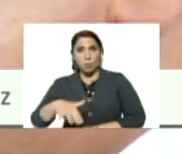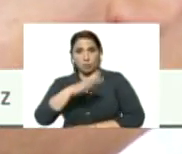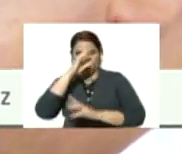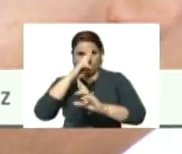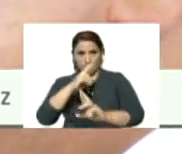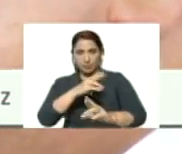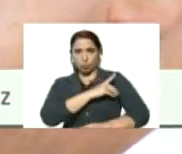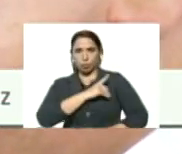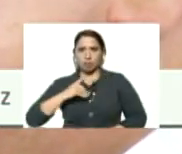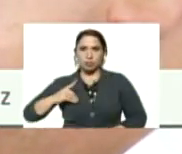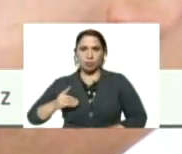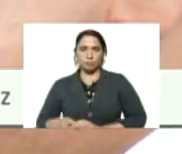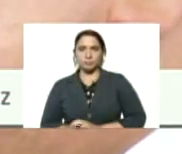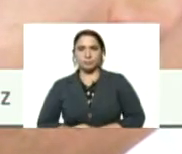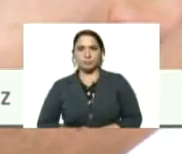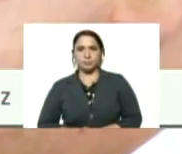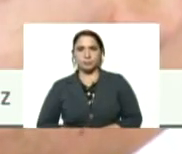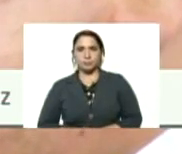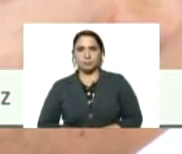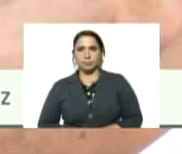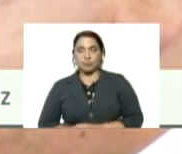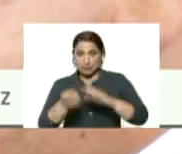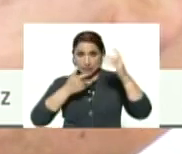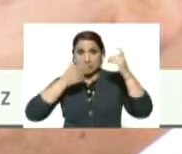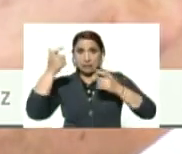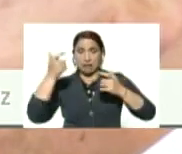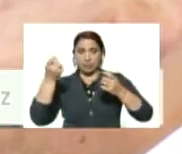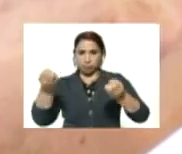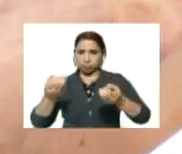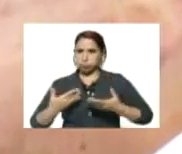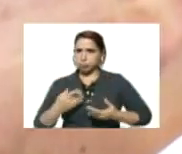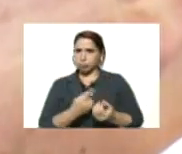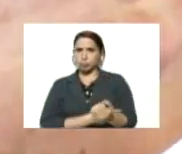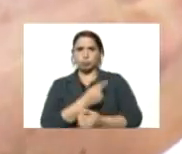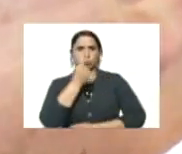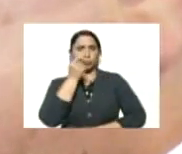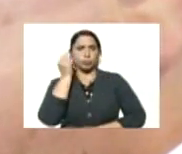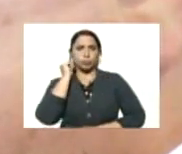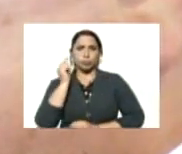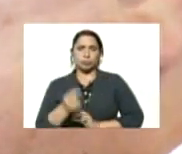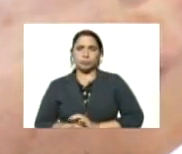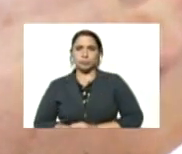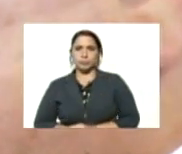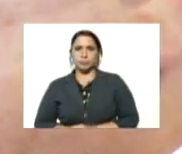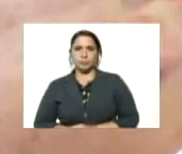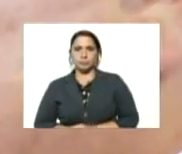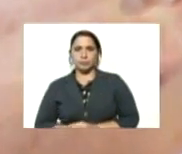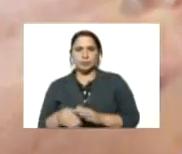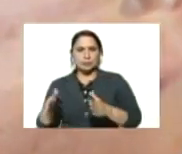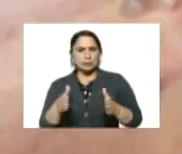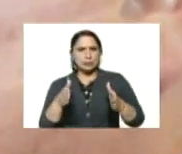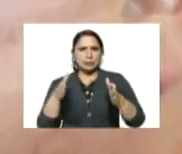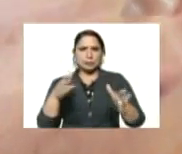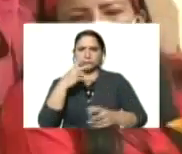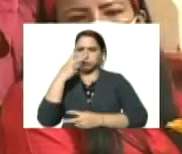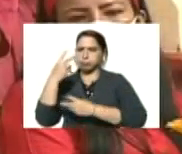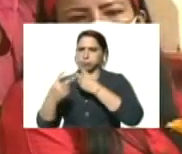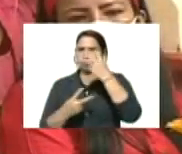deseo. Hugo Chávez nos ha dejado, hermanos y hermanas, un camino recorrido.